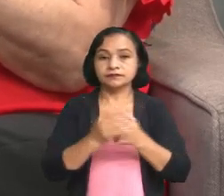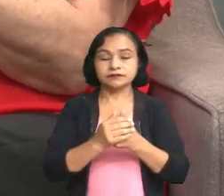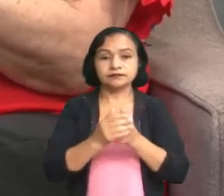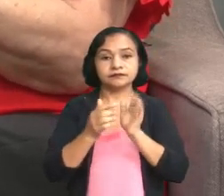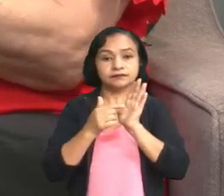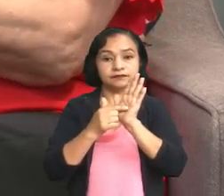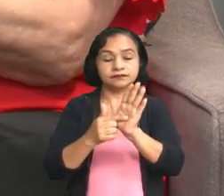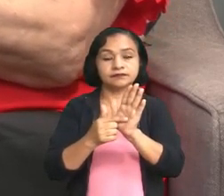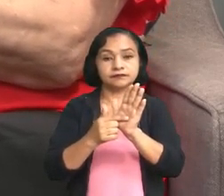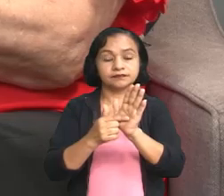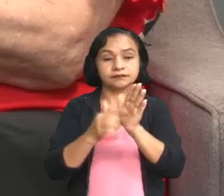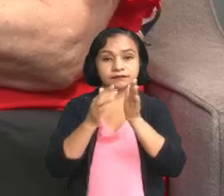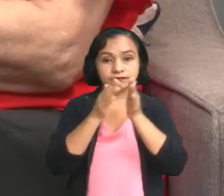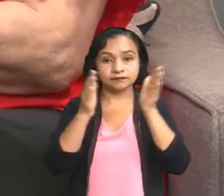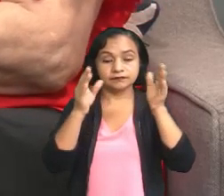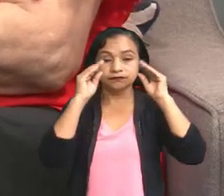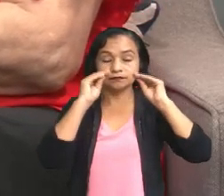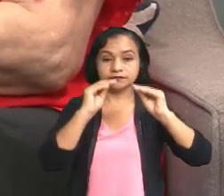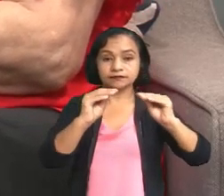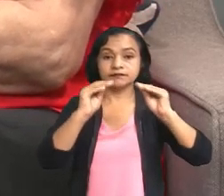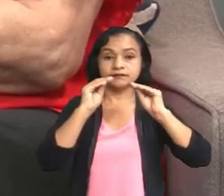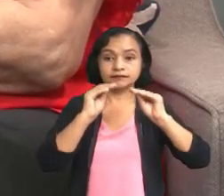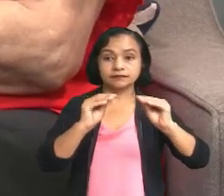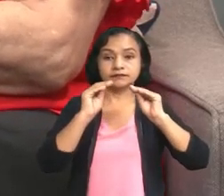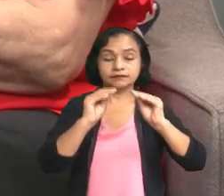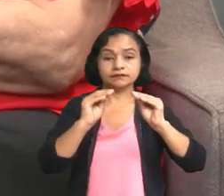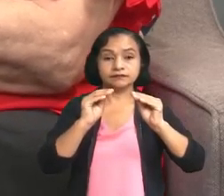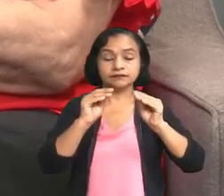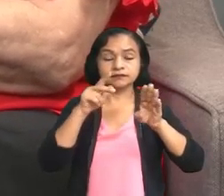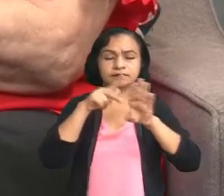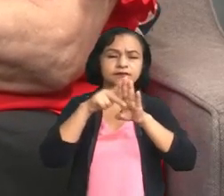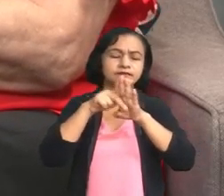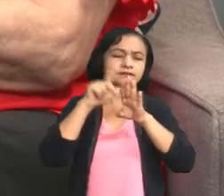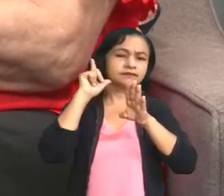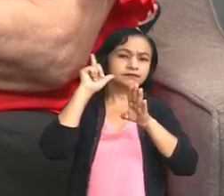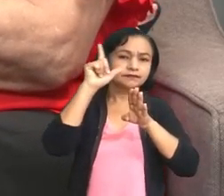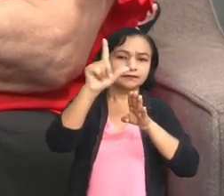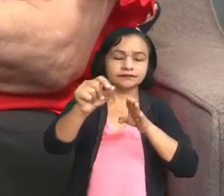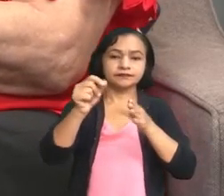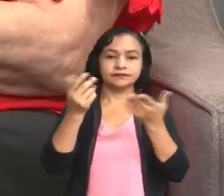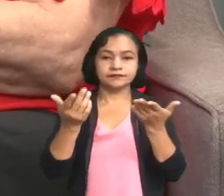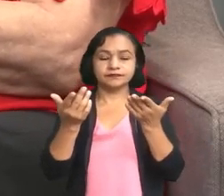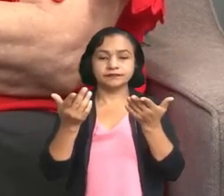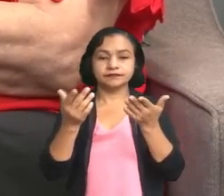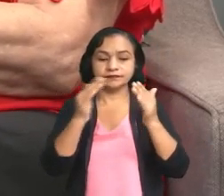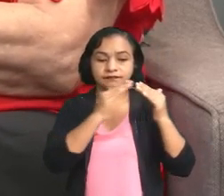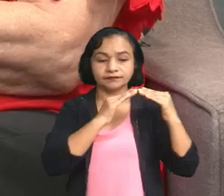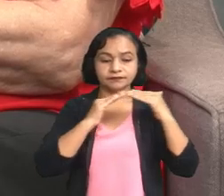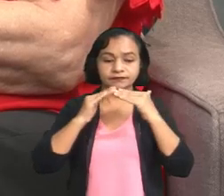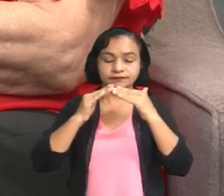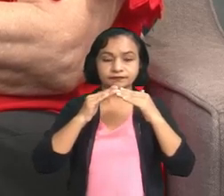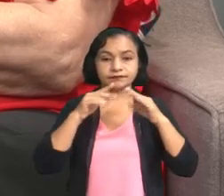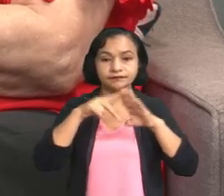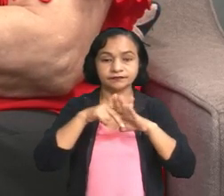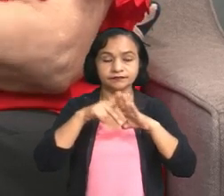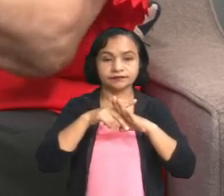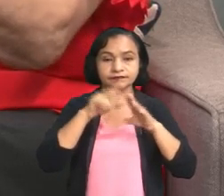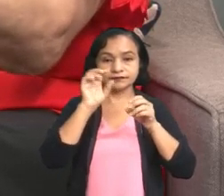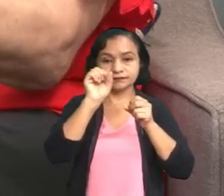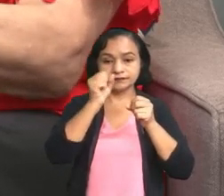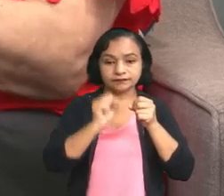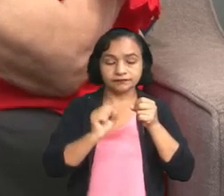ejemplo, hoy con la ampliación de la educación del campo o del campo a la ciudad, ¿verdad?, los